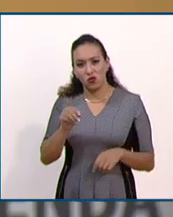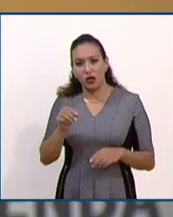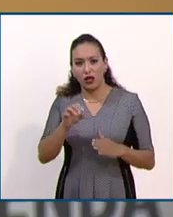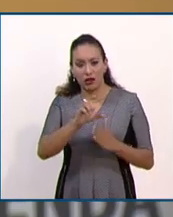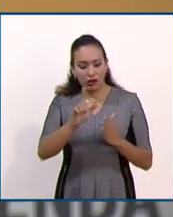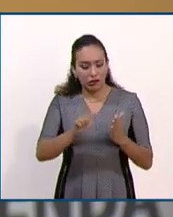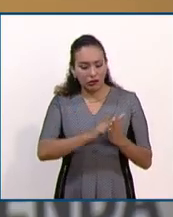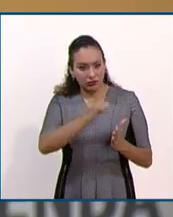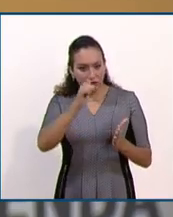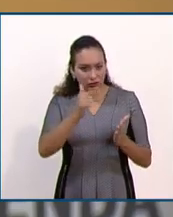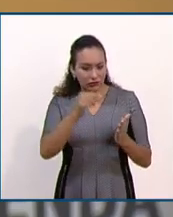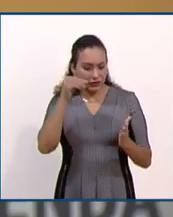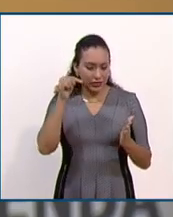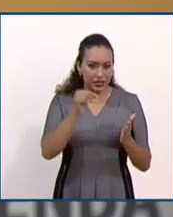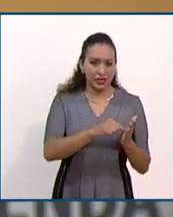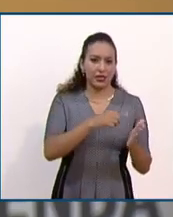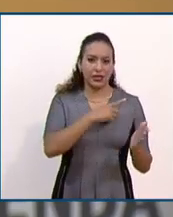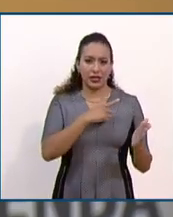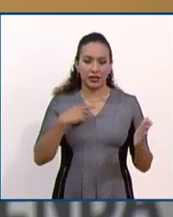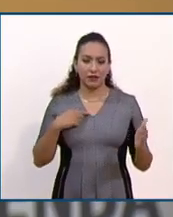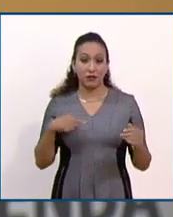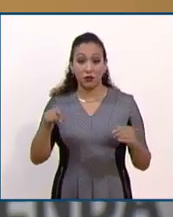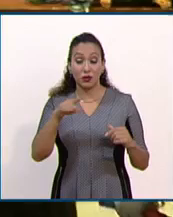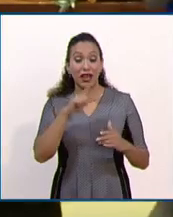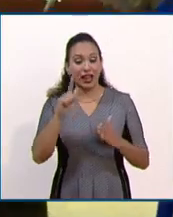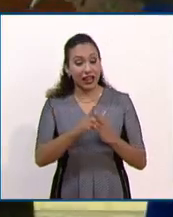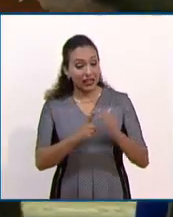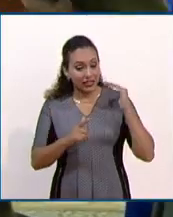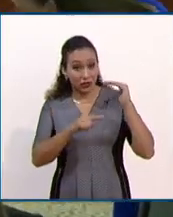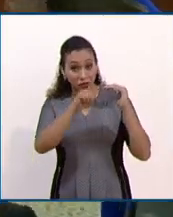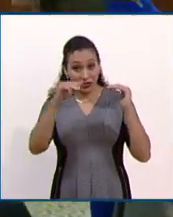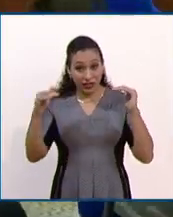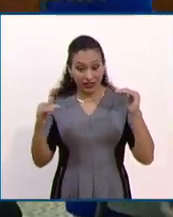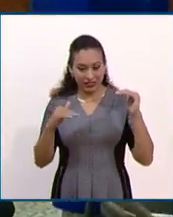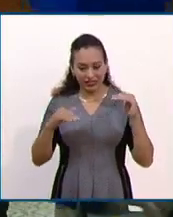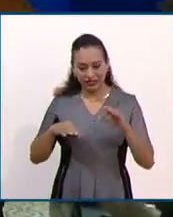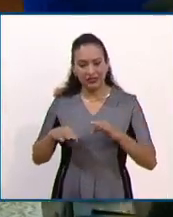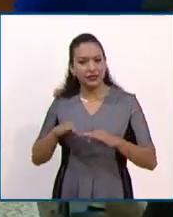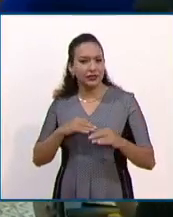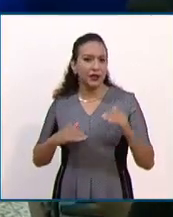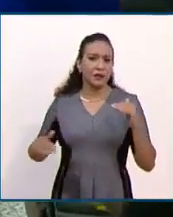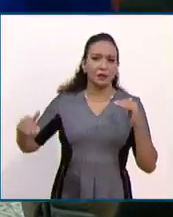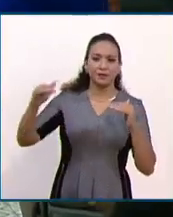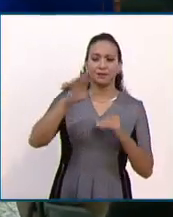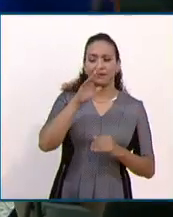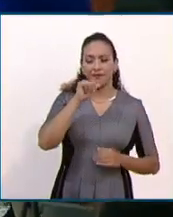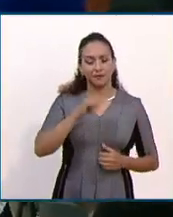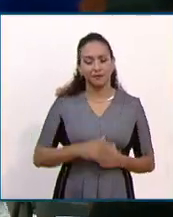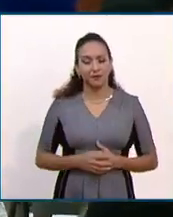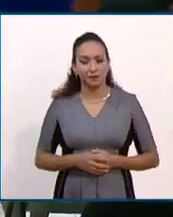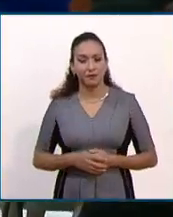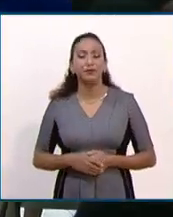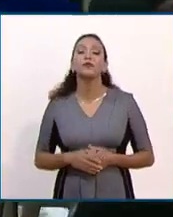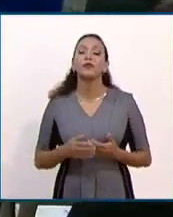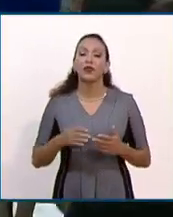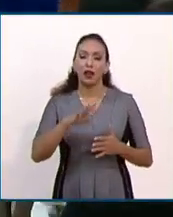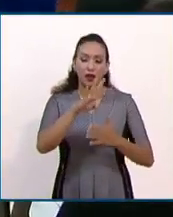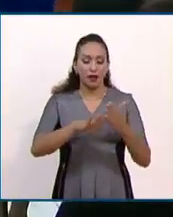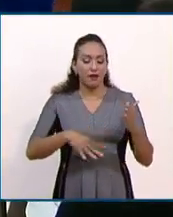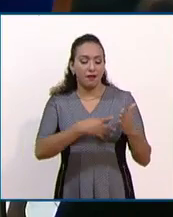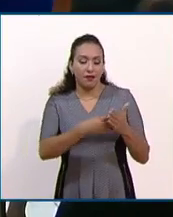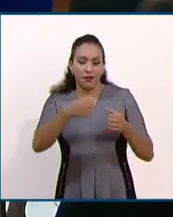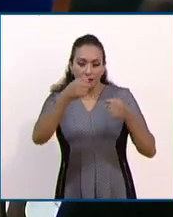odioso privilegio de estar por encima de la ley. En esta séptima sesión del Encuentro Nacional para una Agenda de Seguridad y